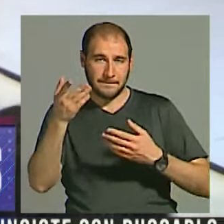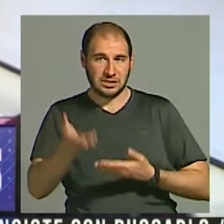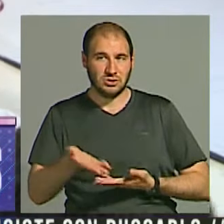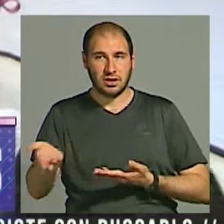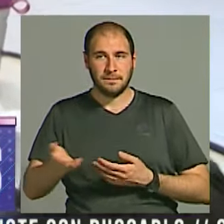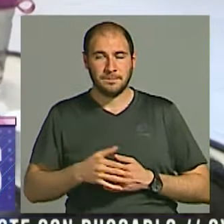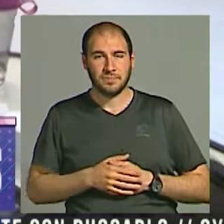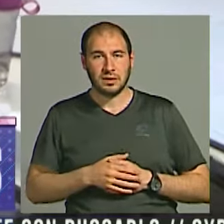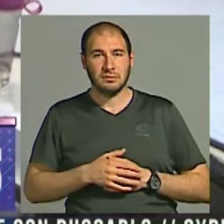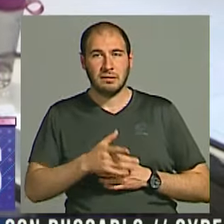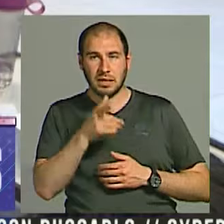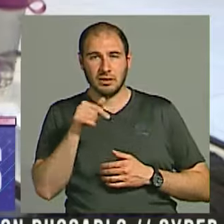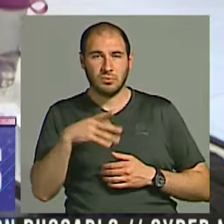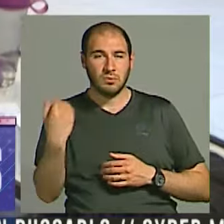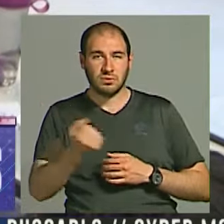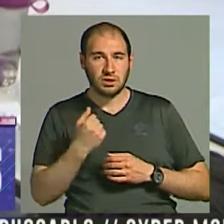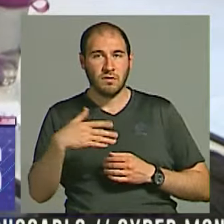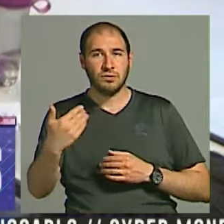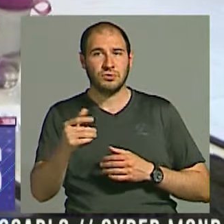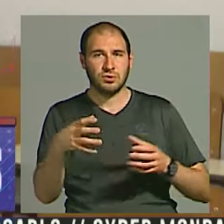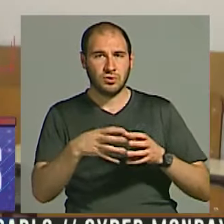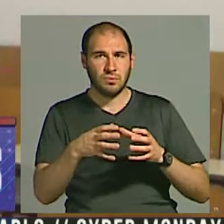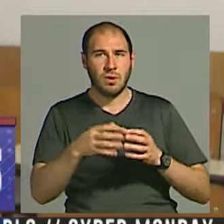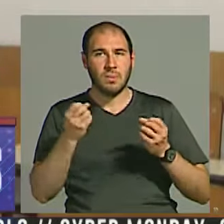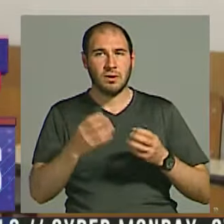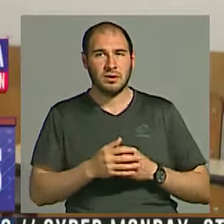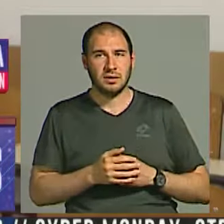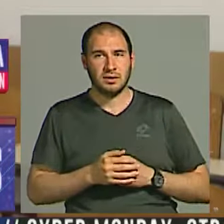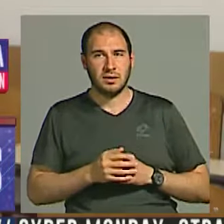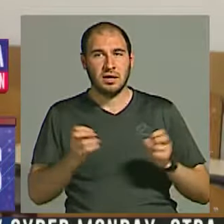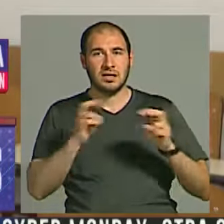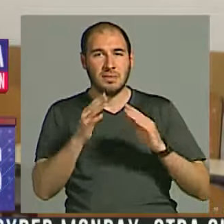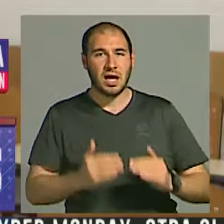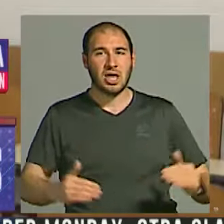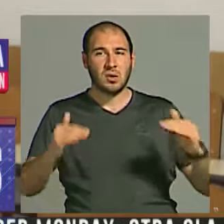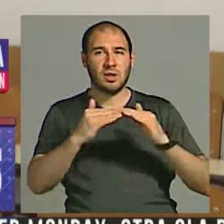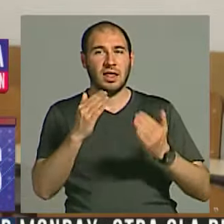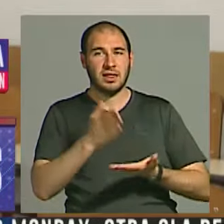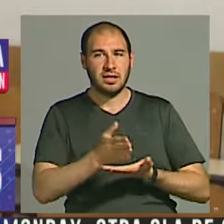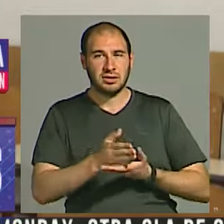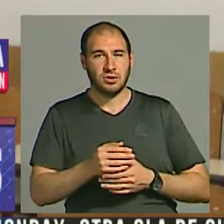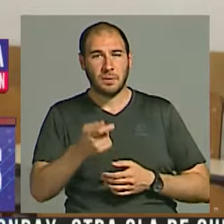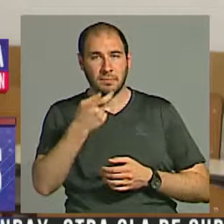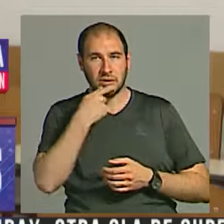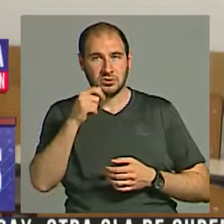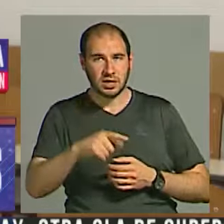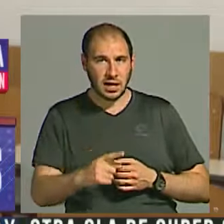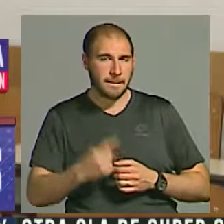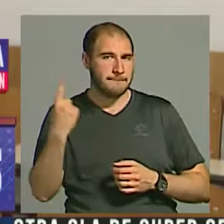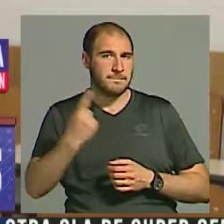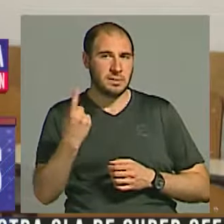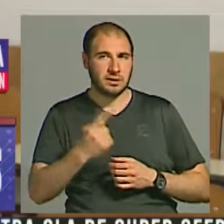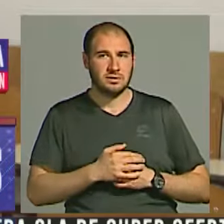persona. Creo que esto es importante para las futuras generaciones por lo que tiene que ver con igualdad de derechos. Mendoza ha sido protagonista